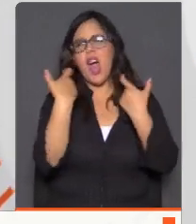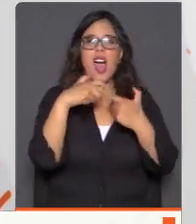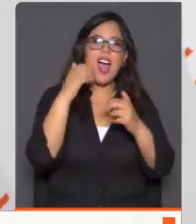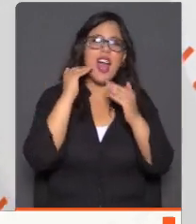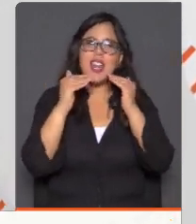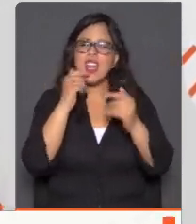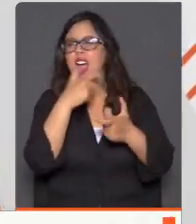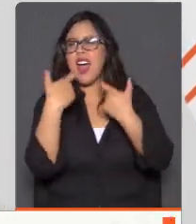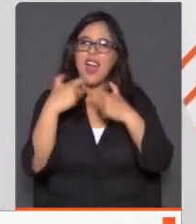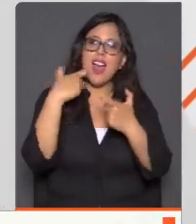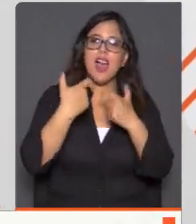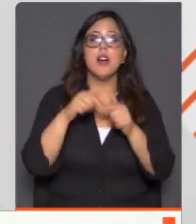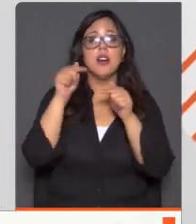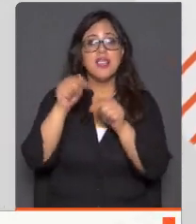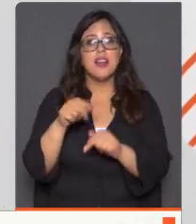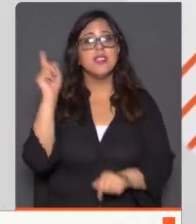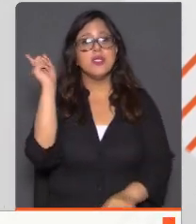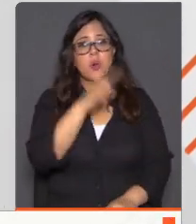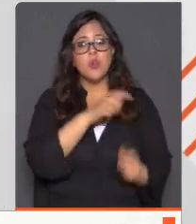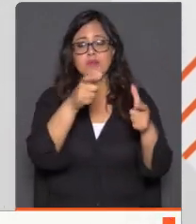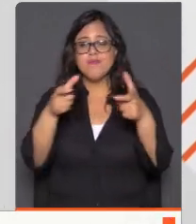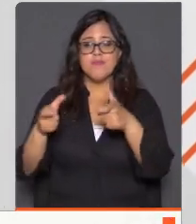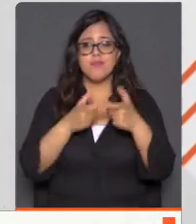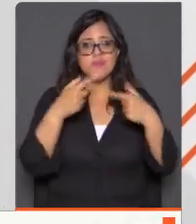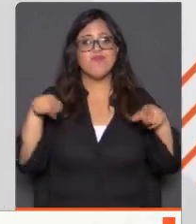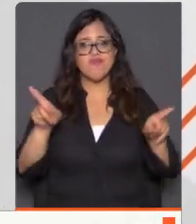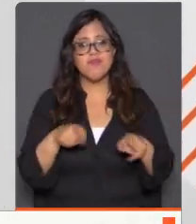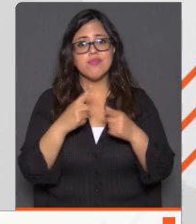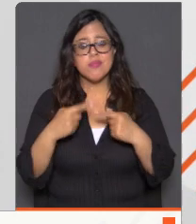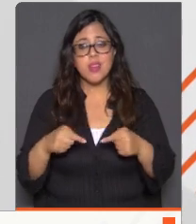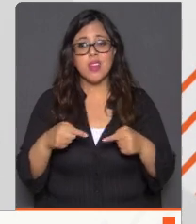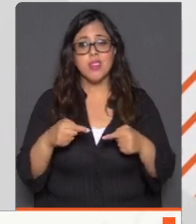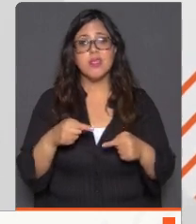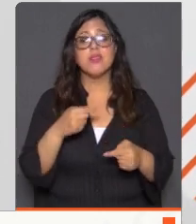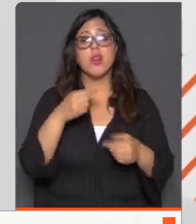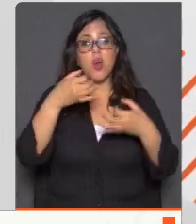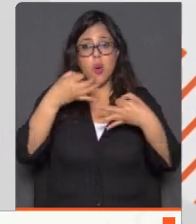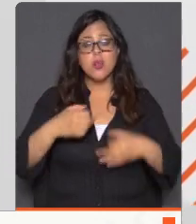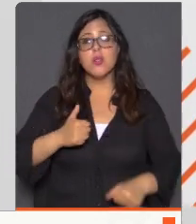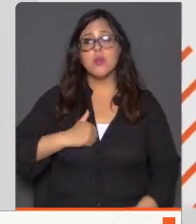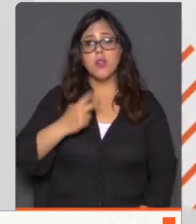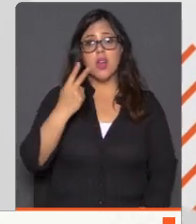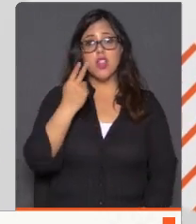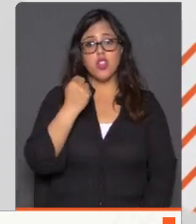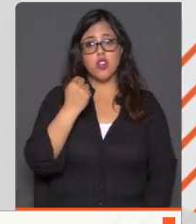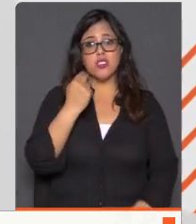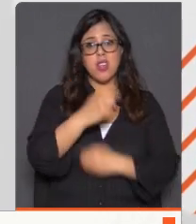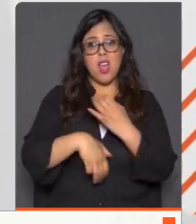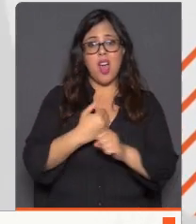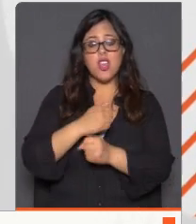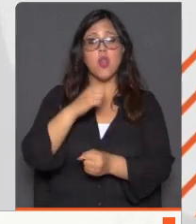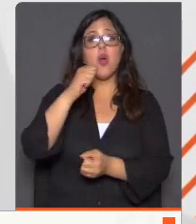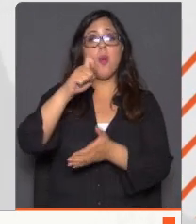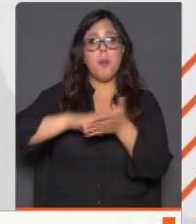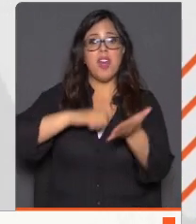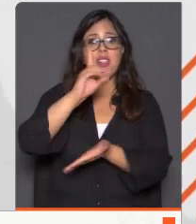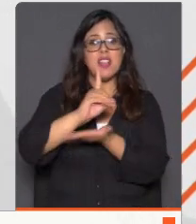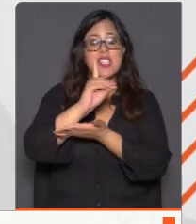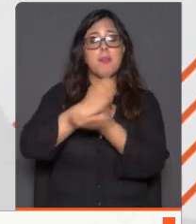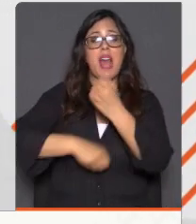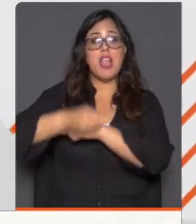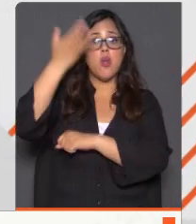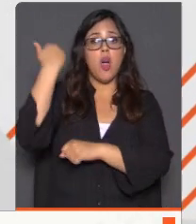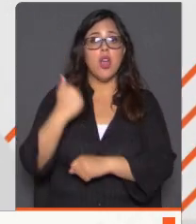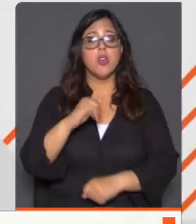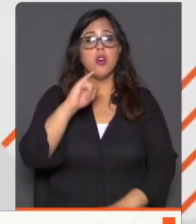el móvil este fue su último cumpleaños cuando cumplió los 12 en diciembre del año pasado El pequeño Isaac tenía